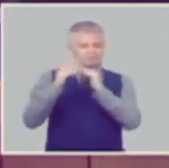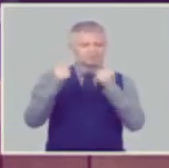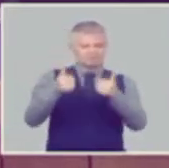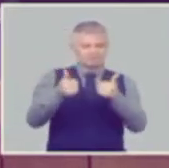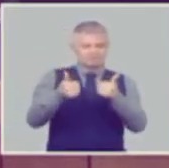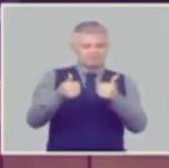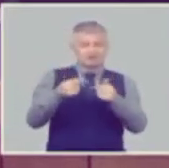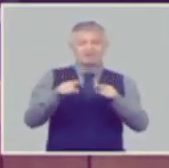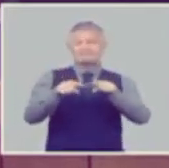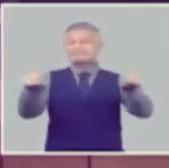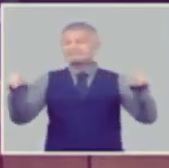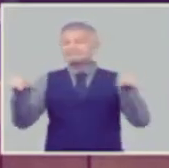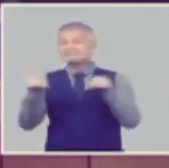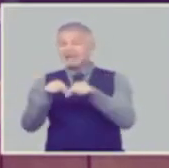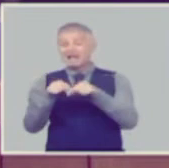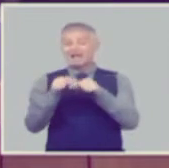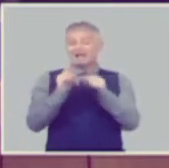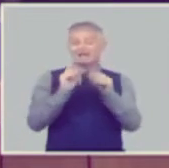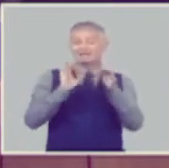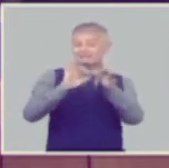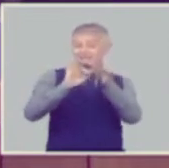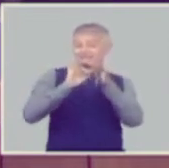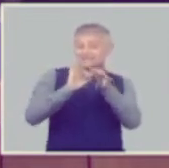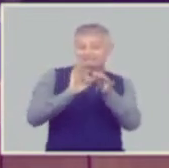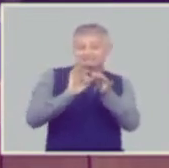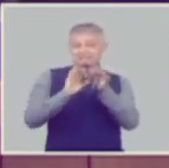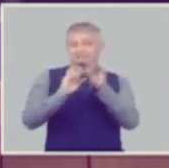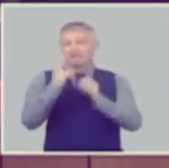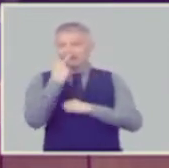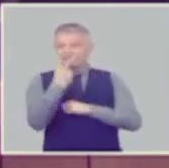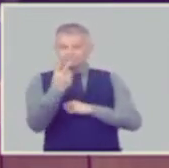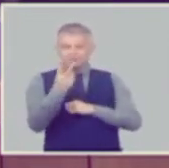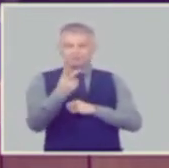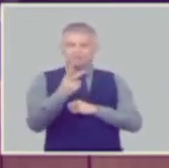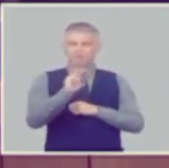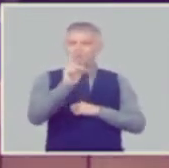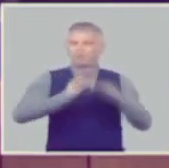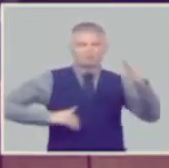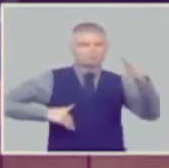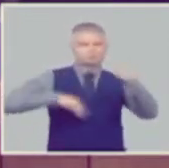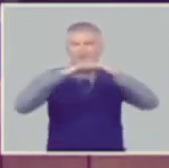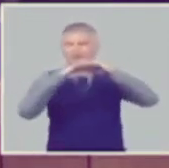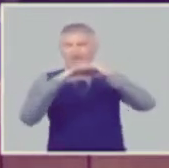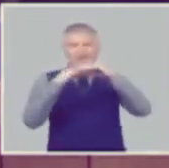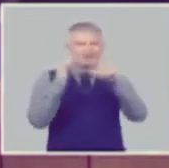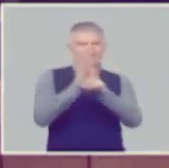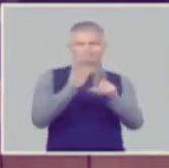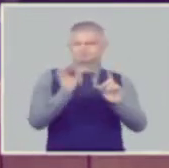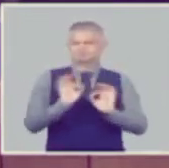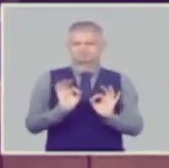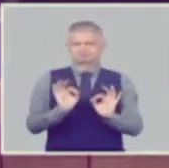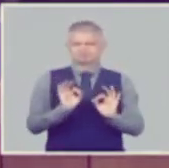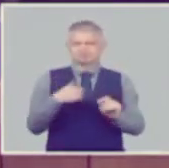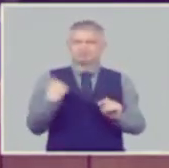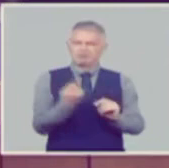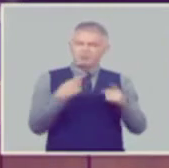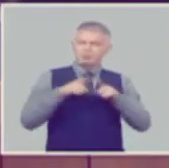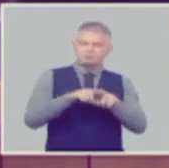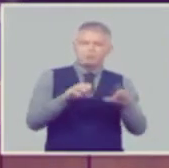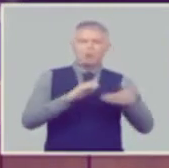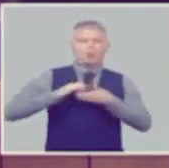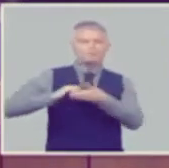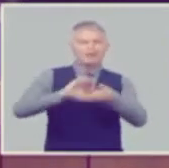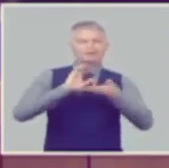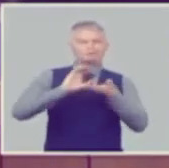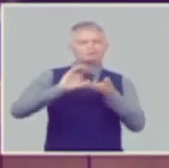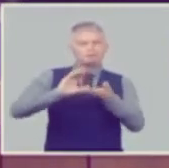de terapia intensiva no han colapsado y, paralelamente con la atención médica, los profesionales de la salud trabajan en más de